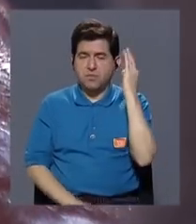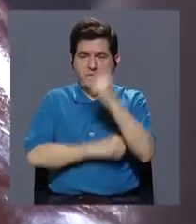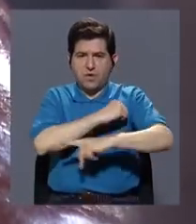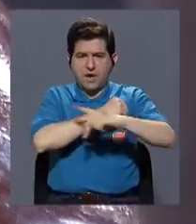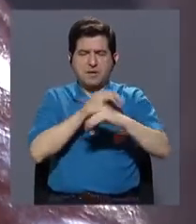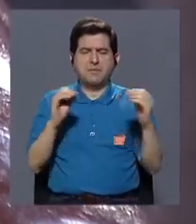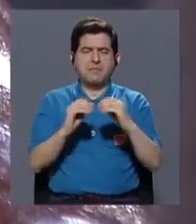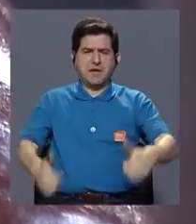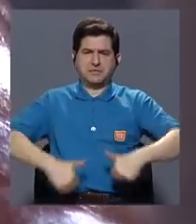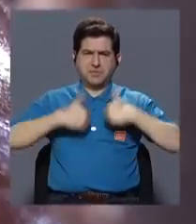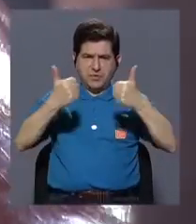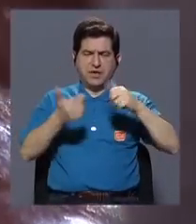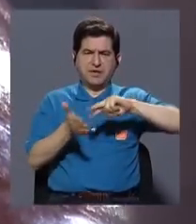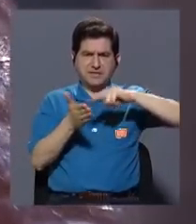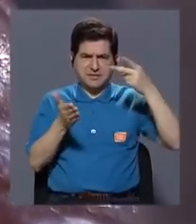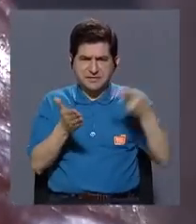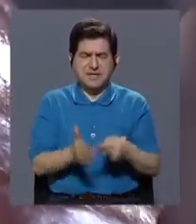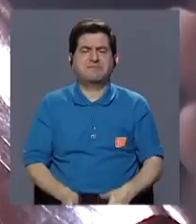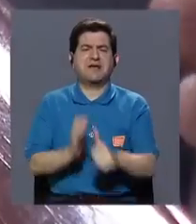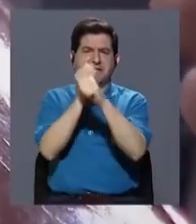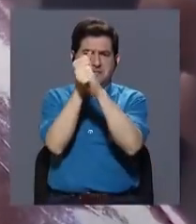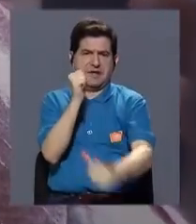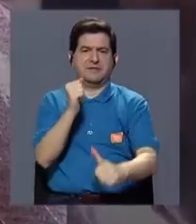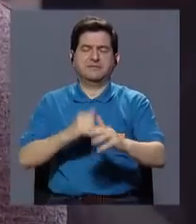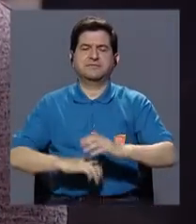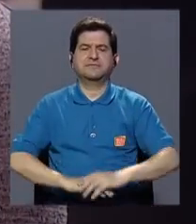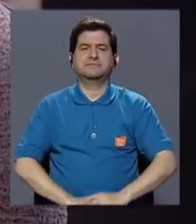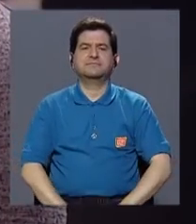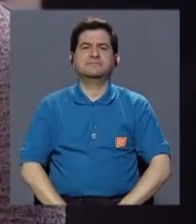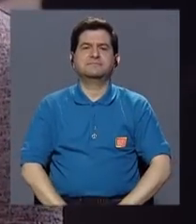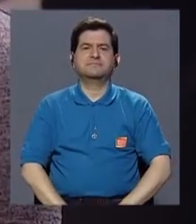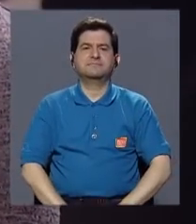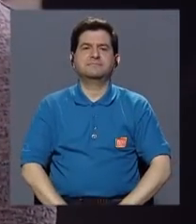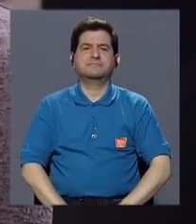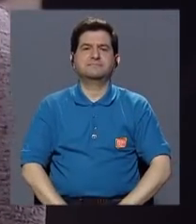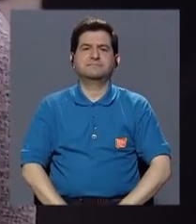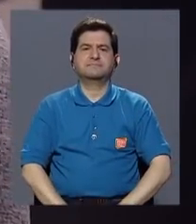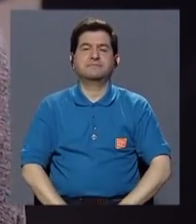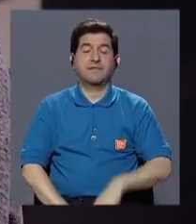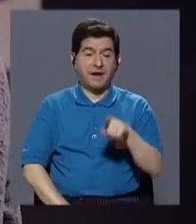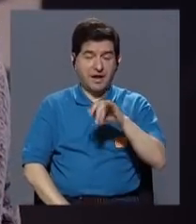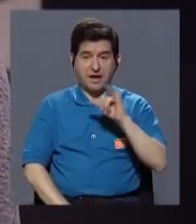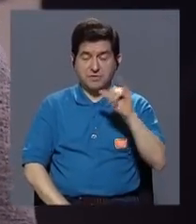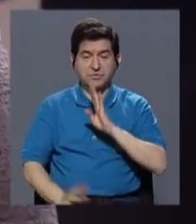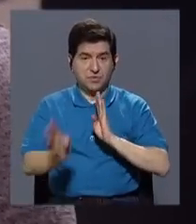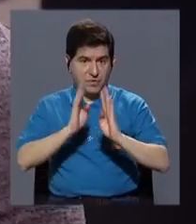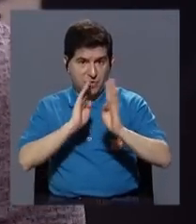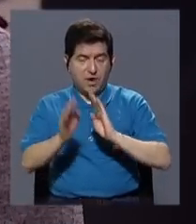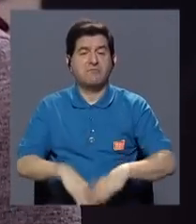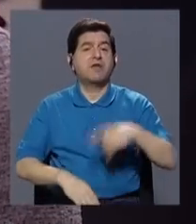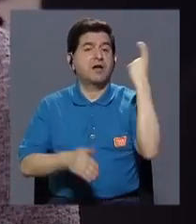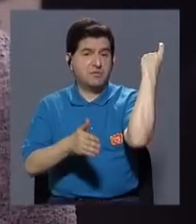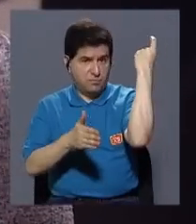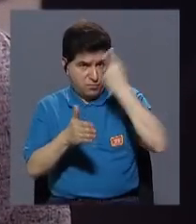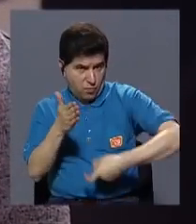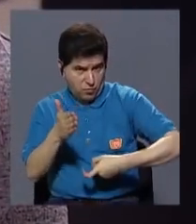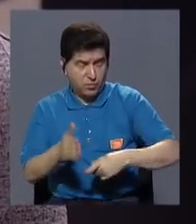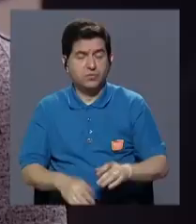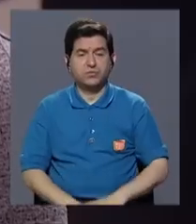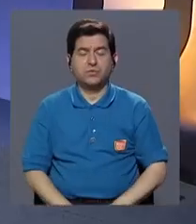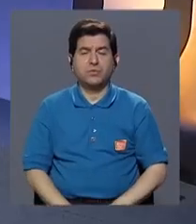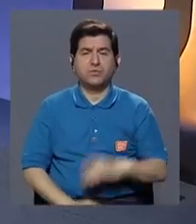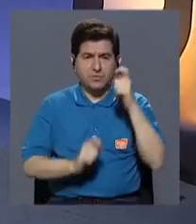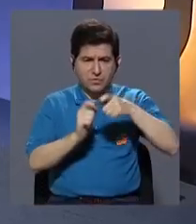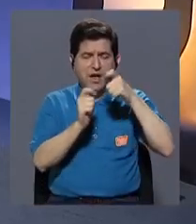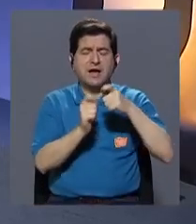en el país más pura del globo es una completa y absoluta eso también nos habla de la dureza de